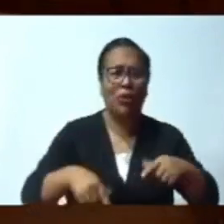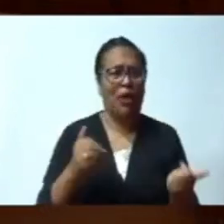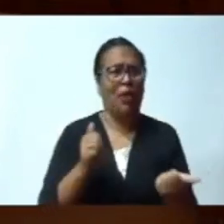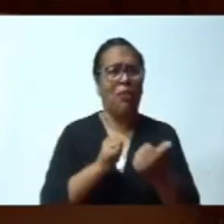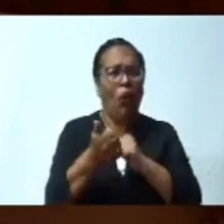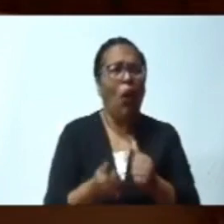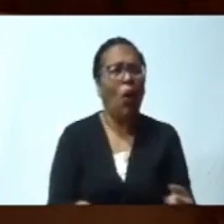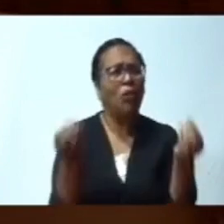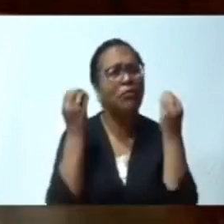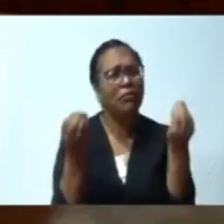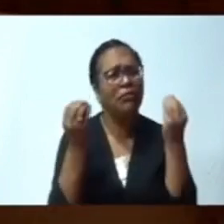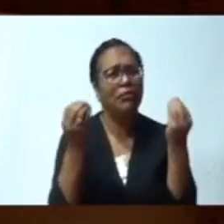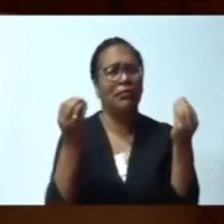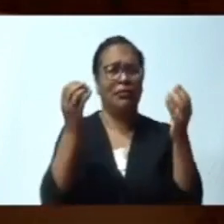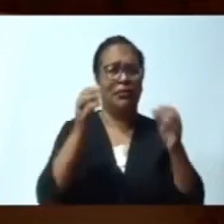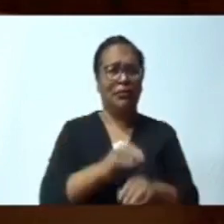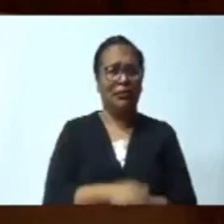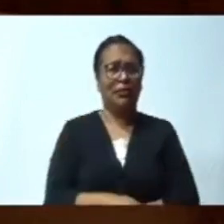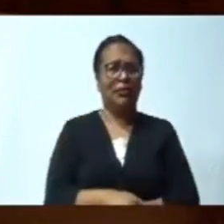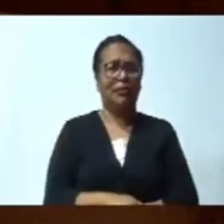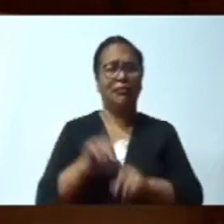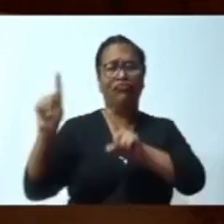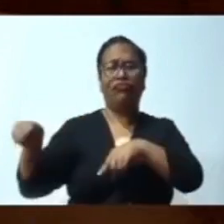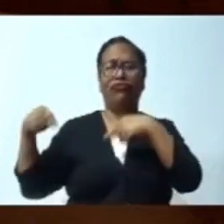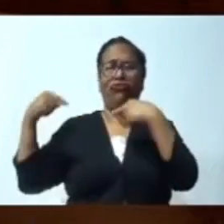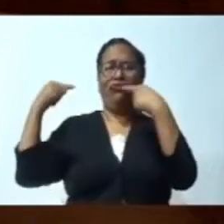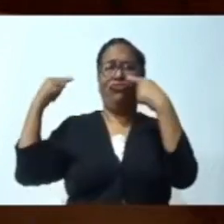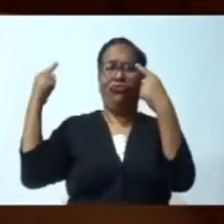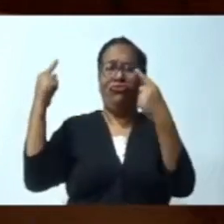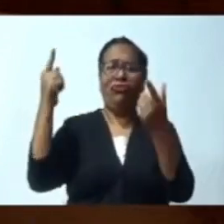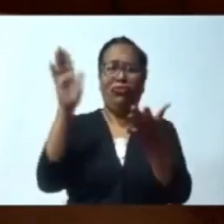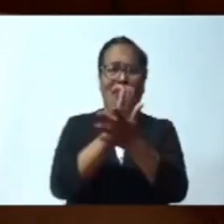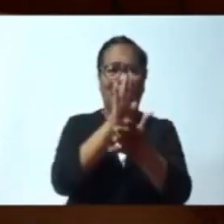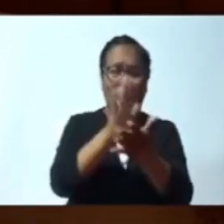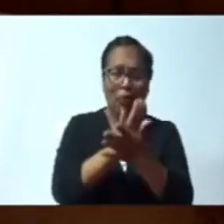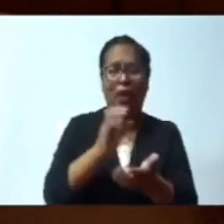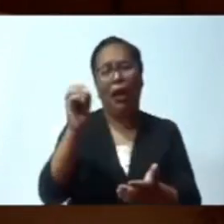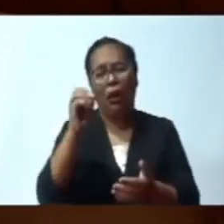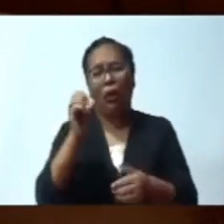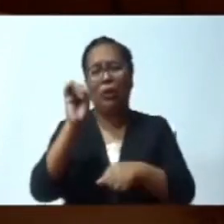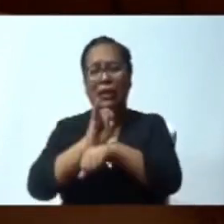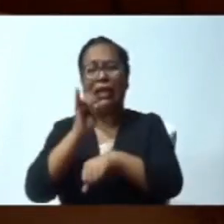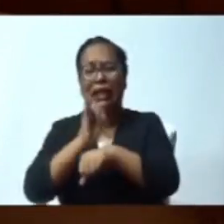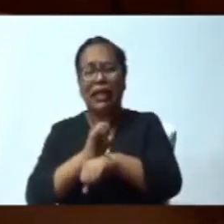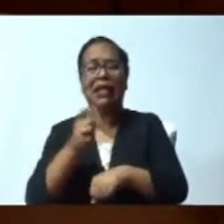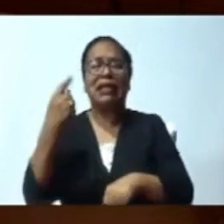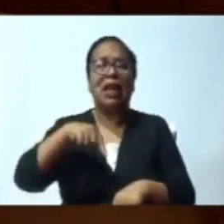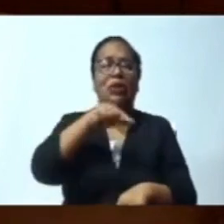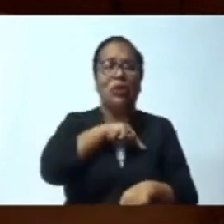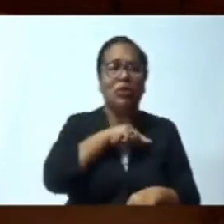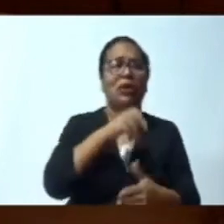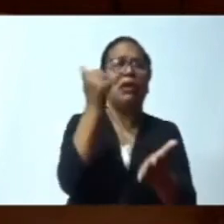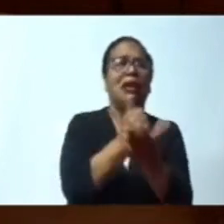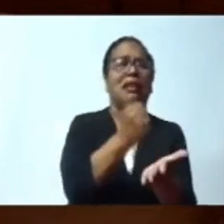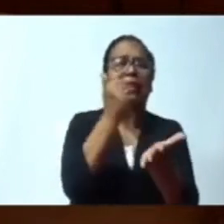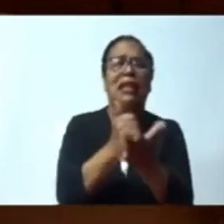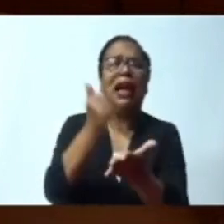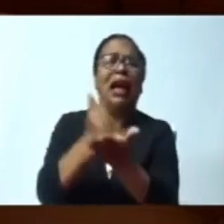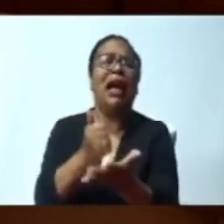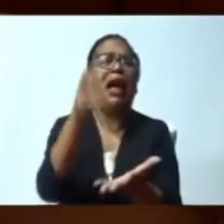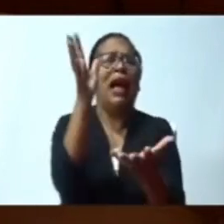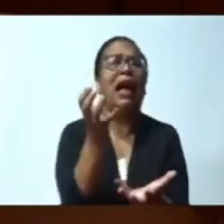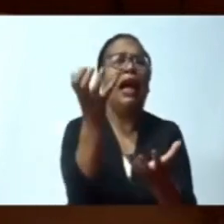durante años una escuela y una iglesia, pero de nada ha valido porque nadie nos ha hecho caso. Una vez